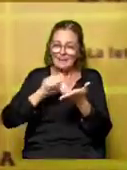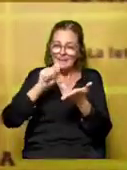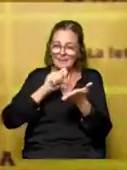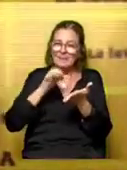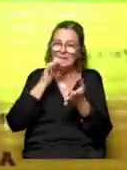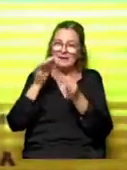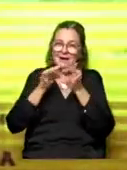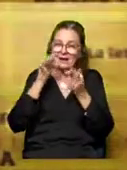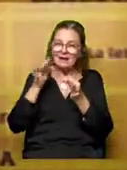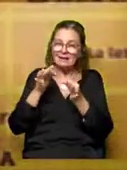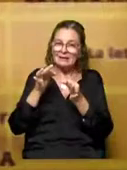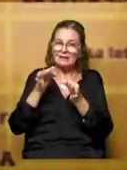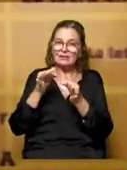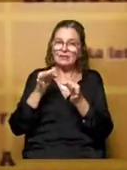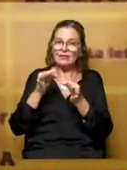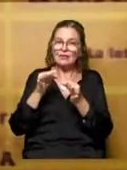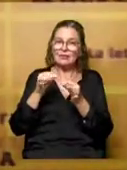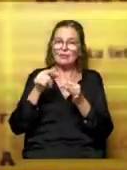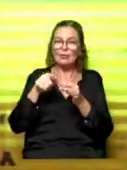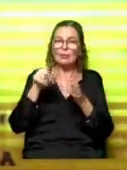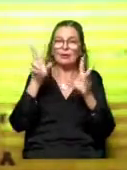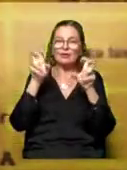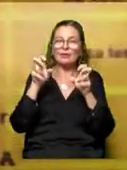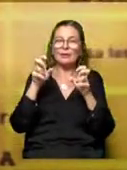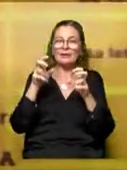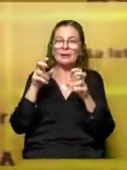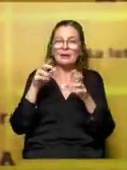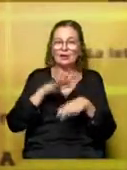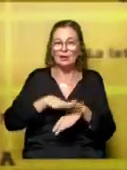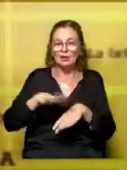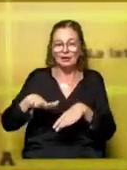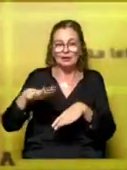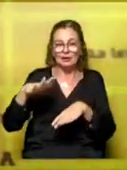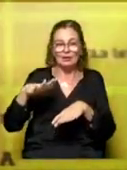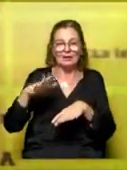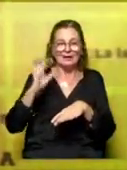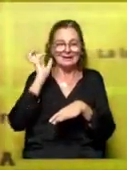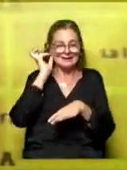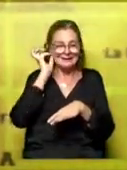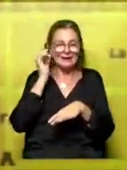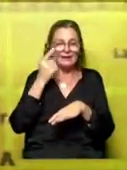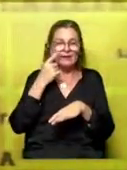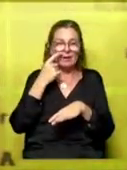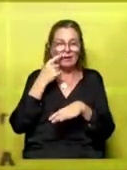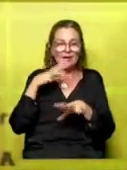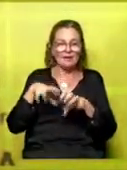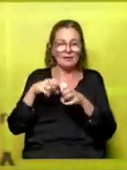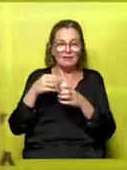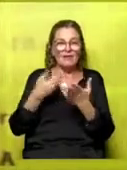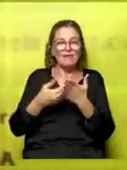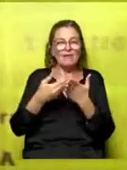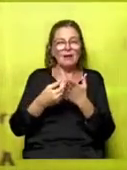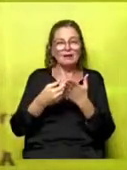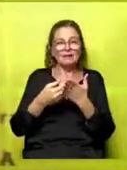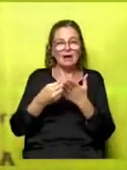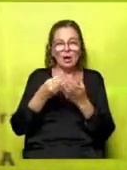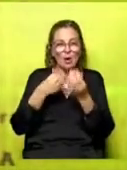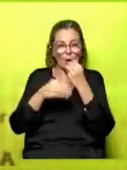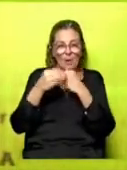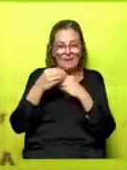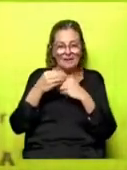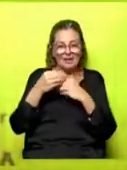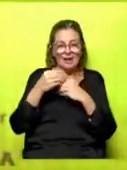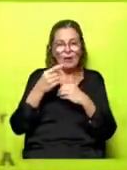es concluyente y sostiene que los niños y niñas que viven inseguridad alimentaria moderada o